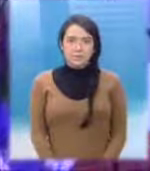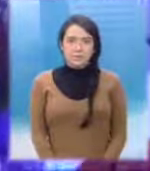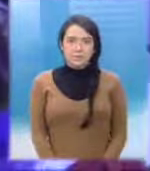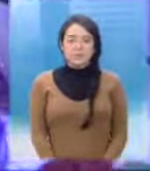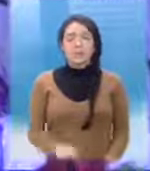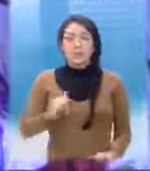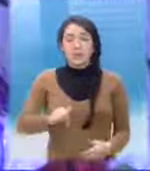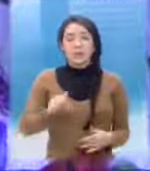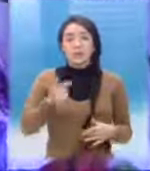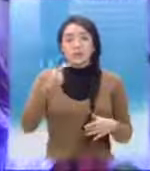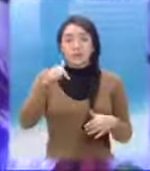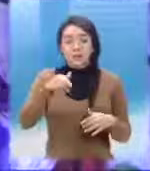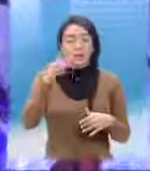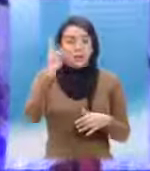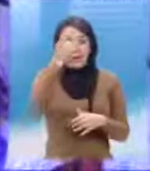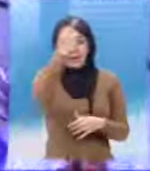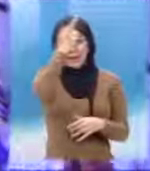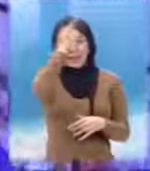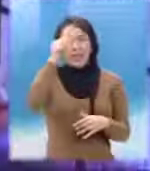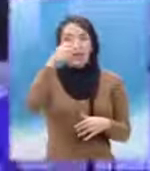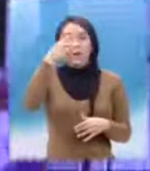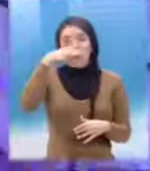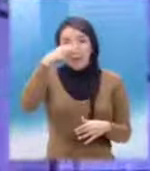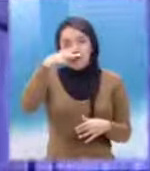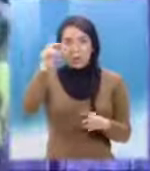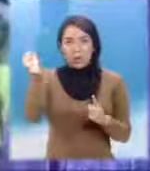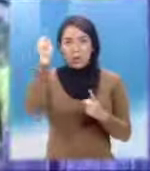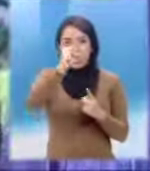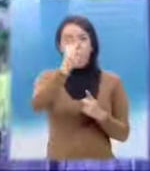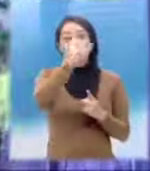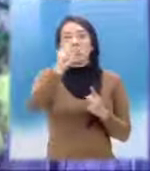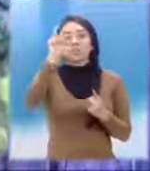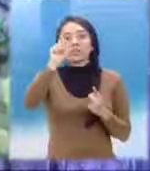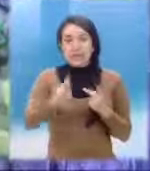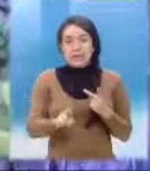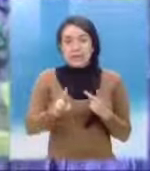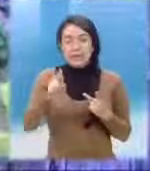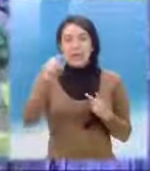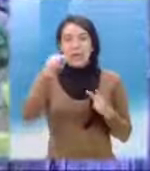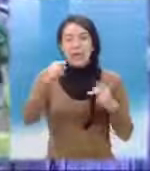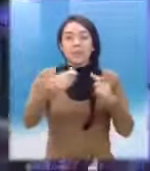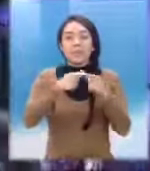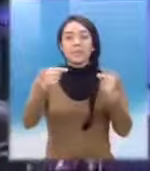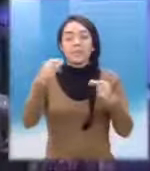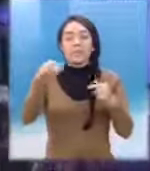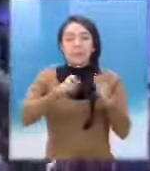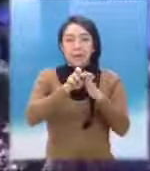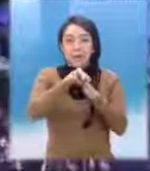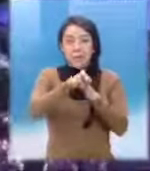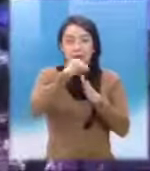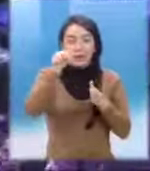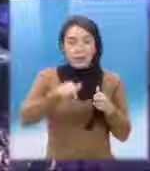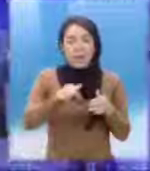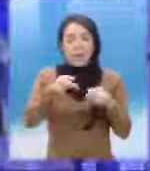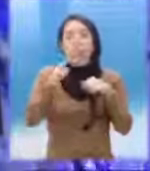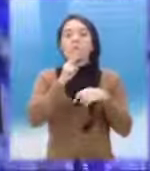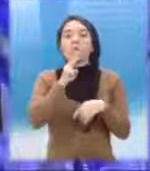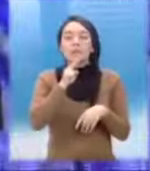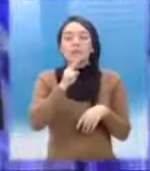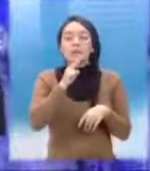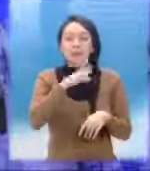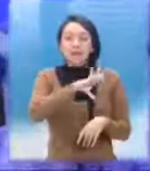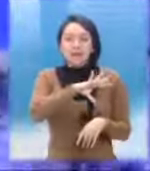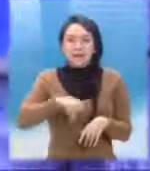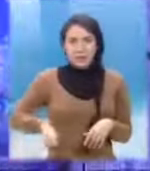Con la participación de 9 candidatas procedentes de México, Costa Rica, Panamá, Puerto Rico, El Salvador, Honduras,